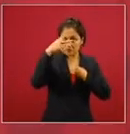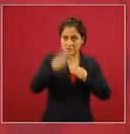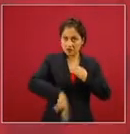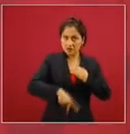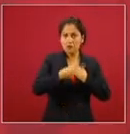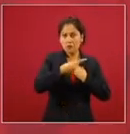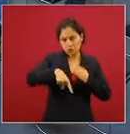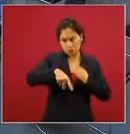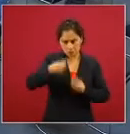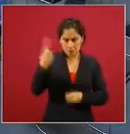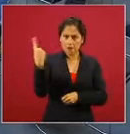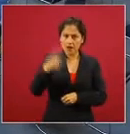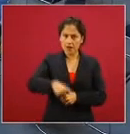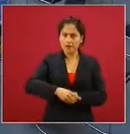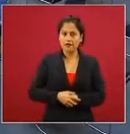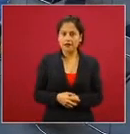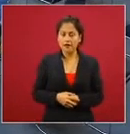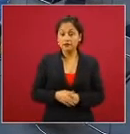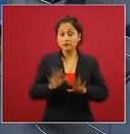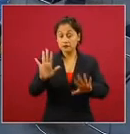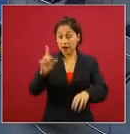es, en mi caso,